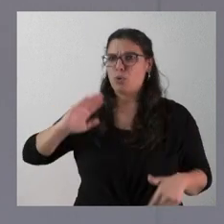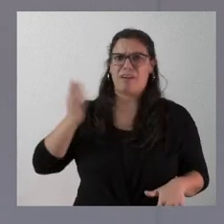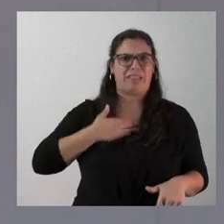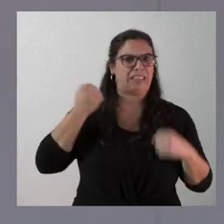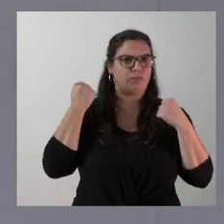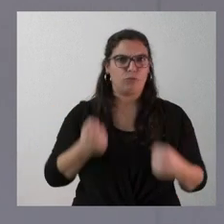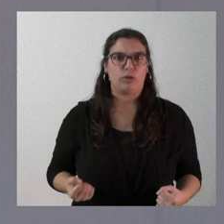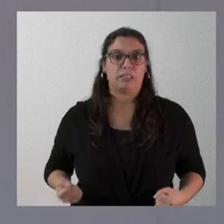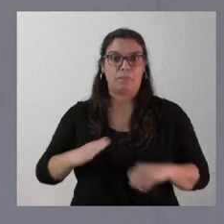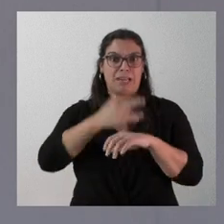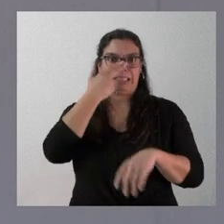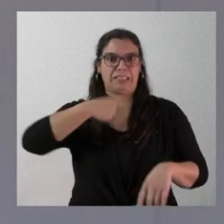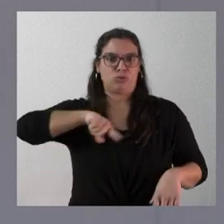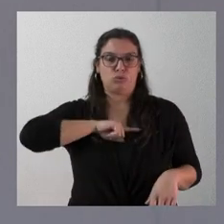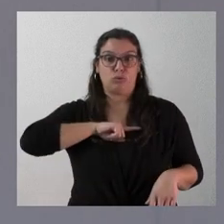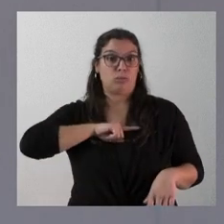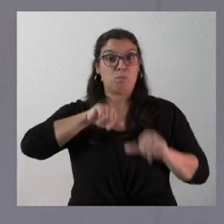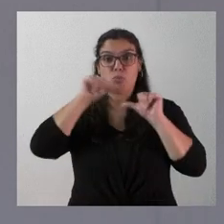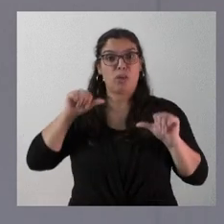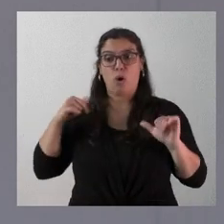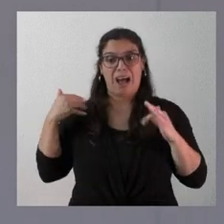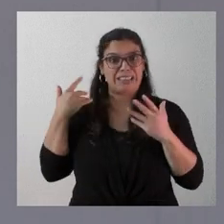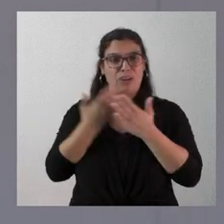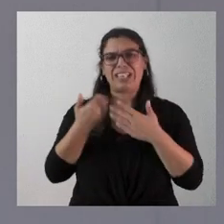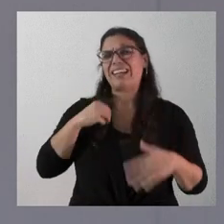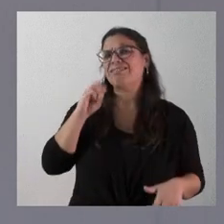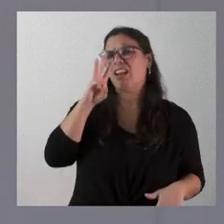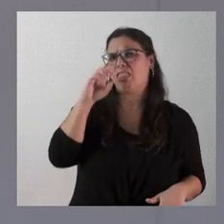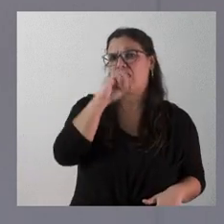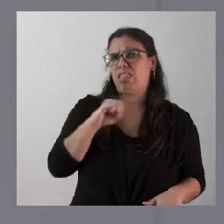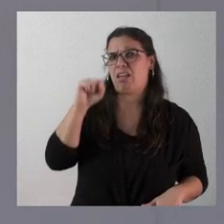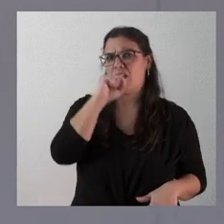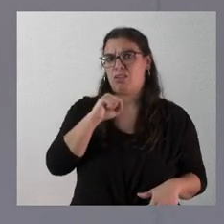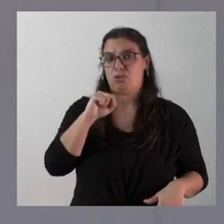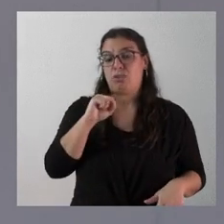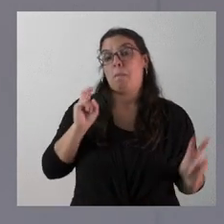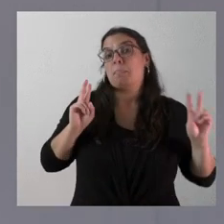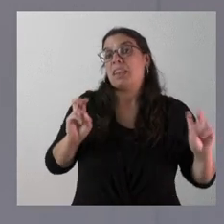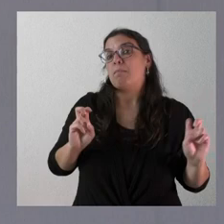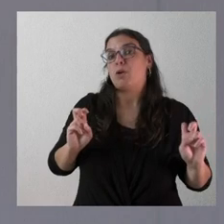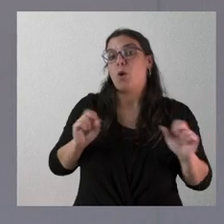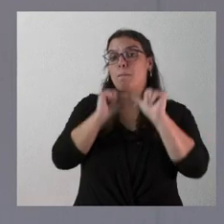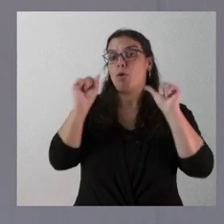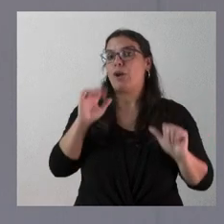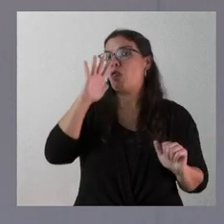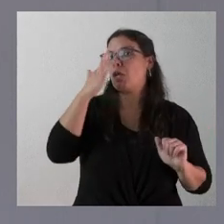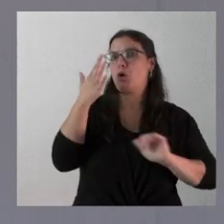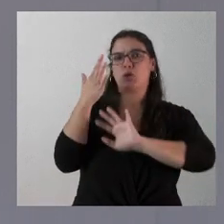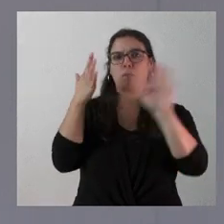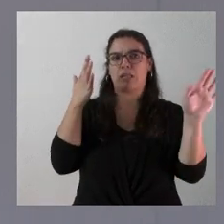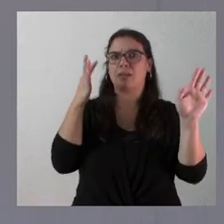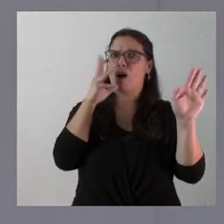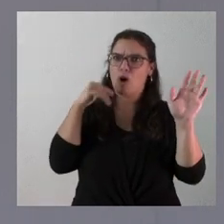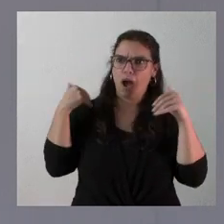para los intereses de la tierra se sigue aplicando 13 años después cuando tenía una vigencia para tan solo cinco años nosotros